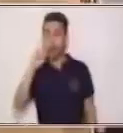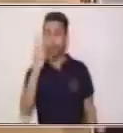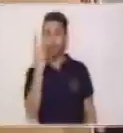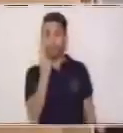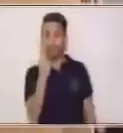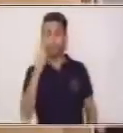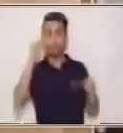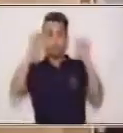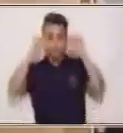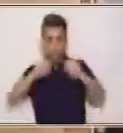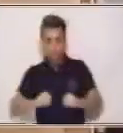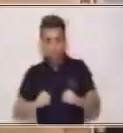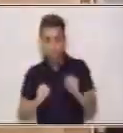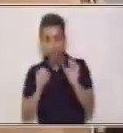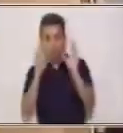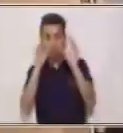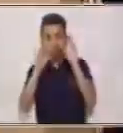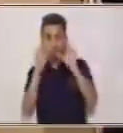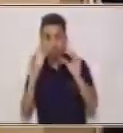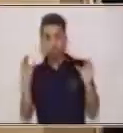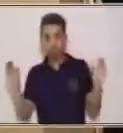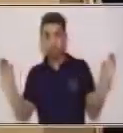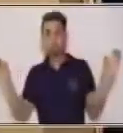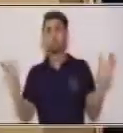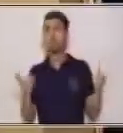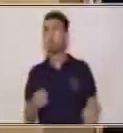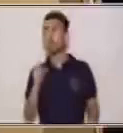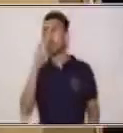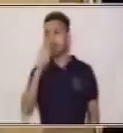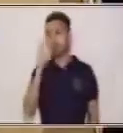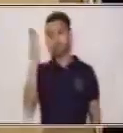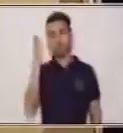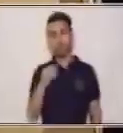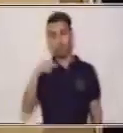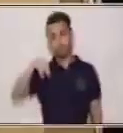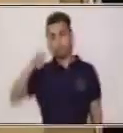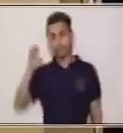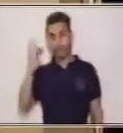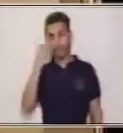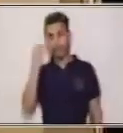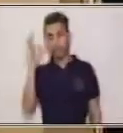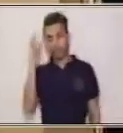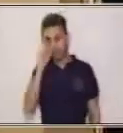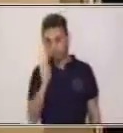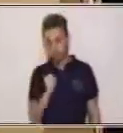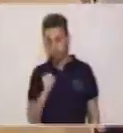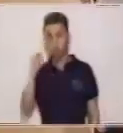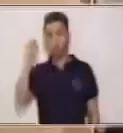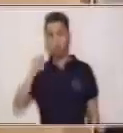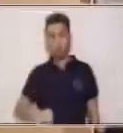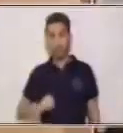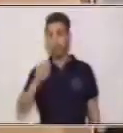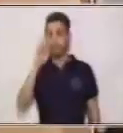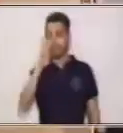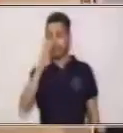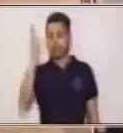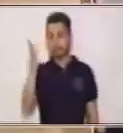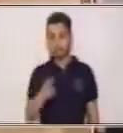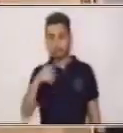Una unidad puede estar formada por 2/2, por 3/3,